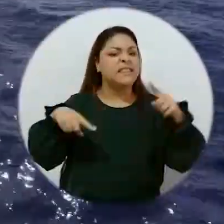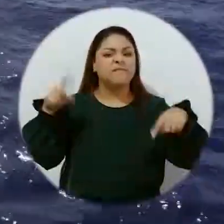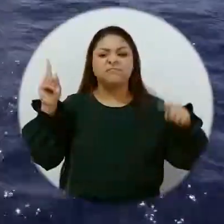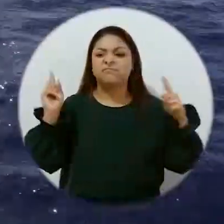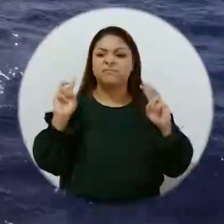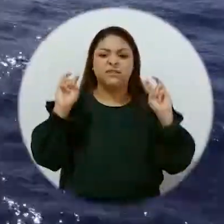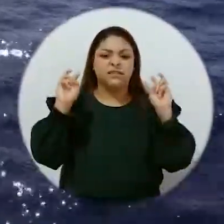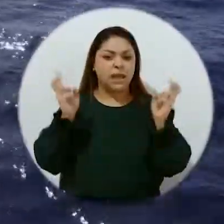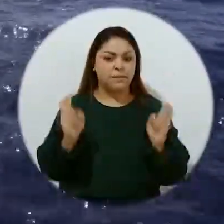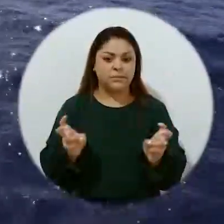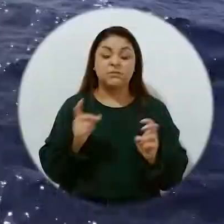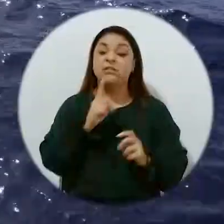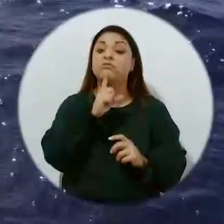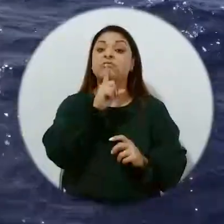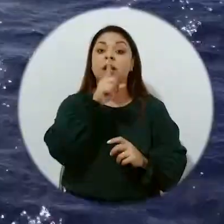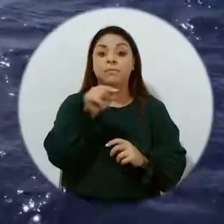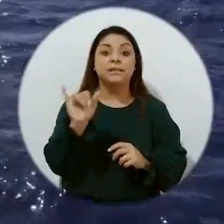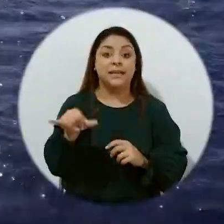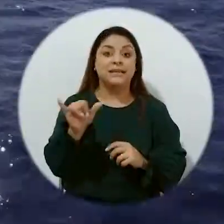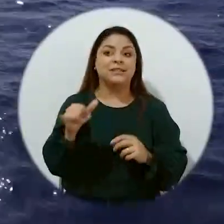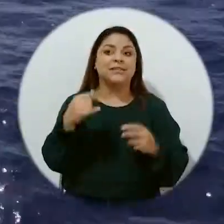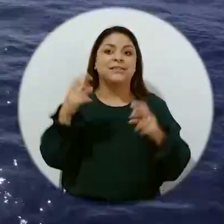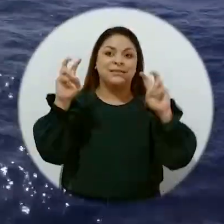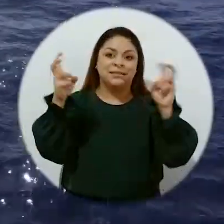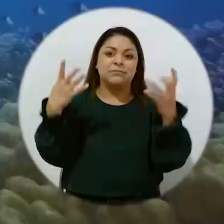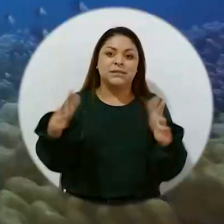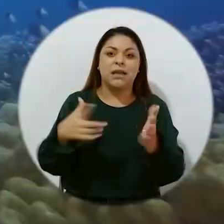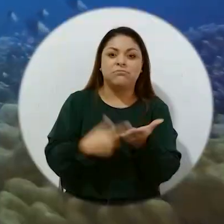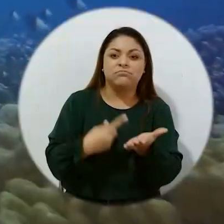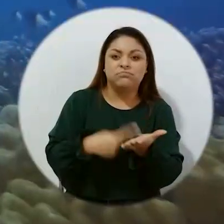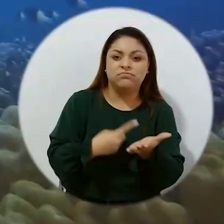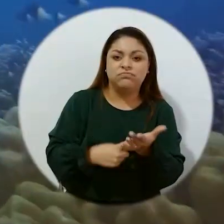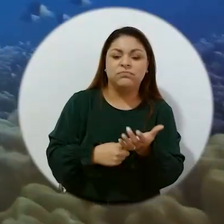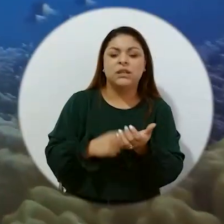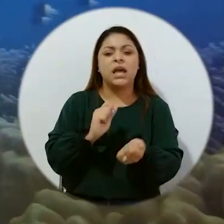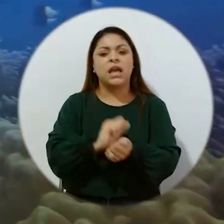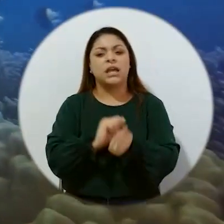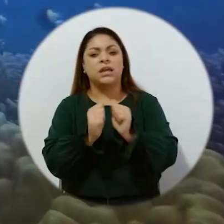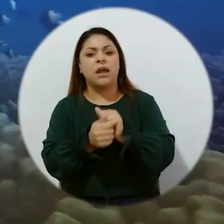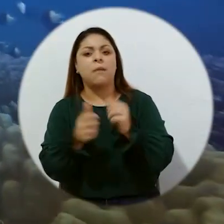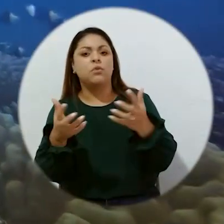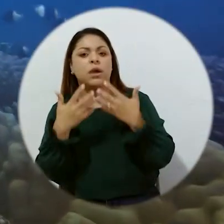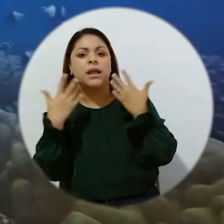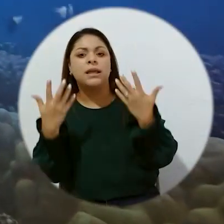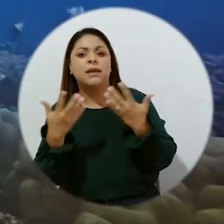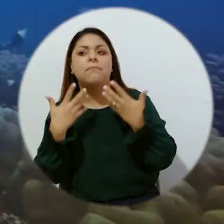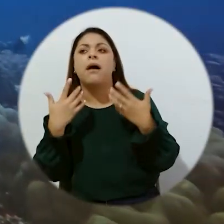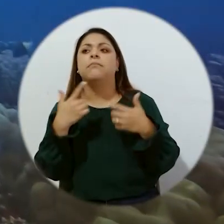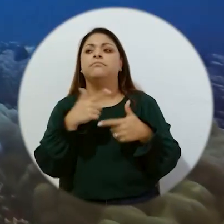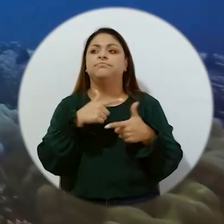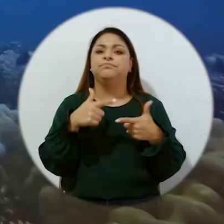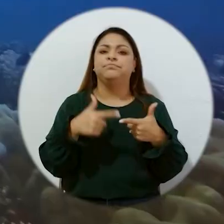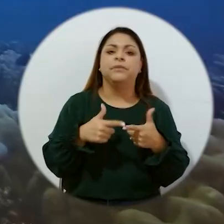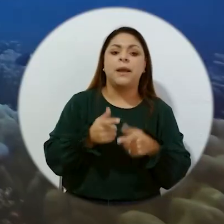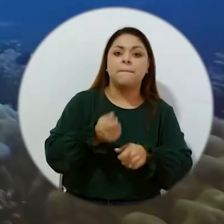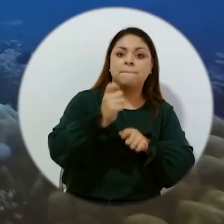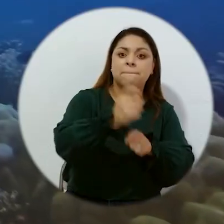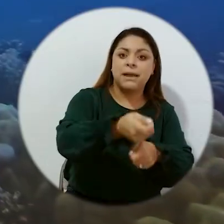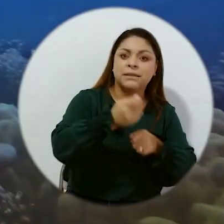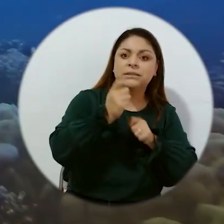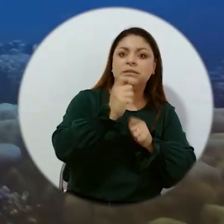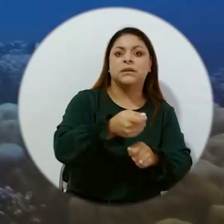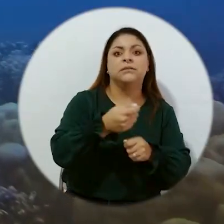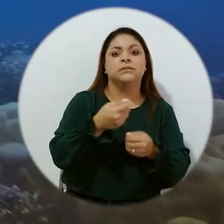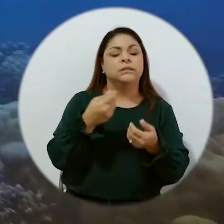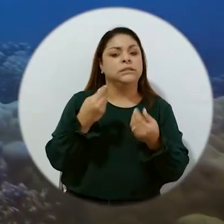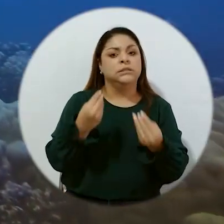diversidad de temas, que son temas que en realidad hemos venido conversando, el tema del cambio climático, el tema de la sobrepesca, que